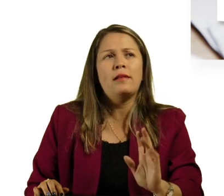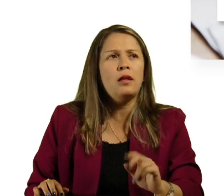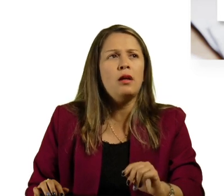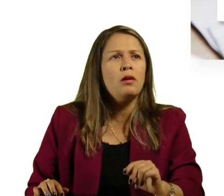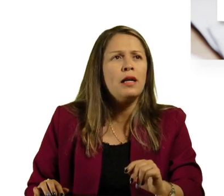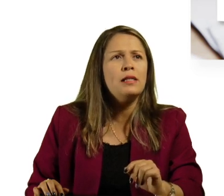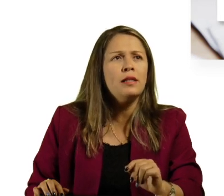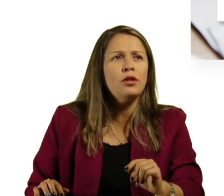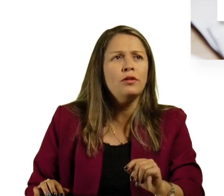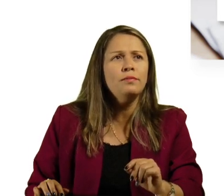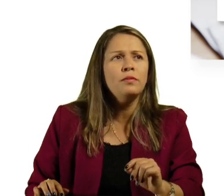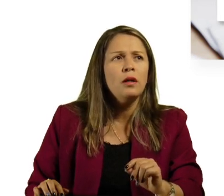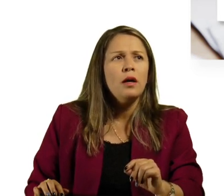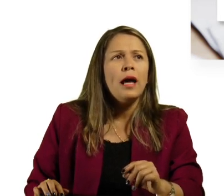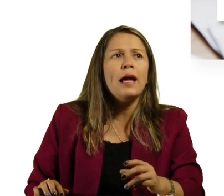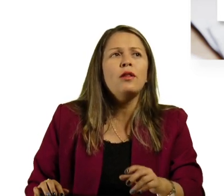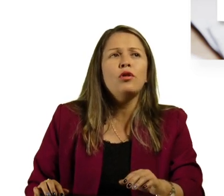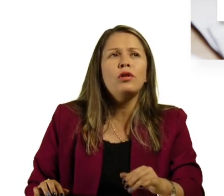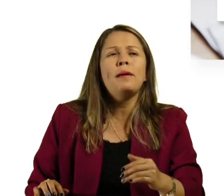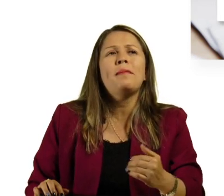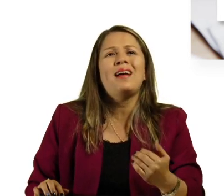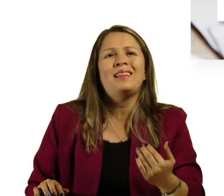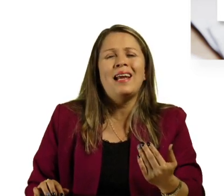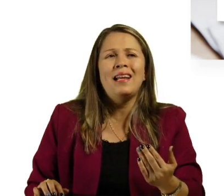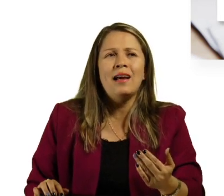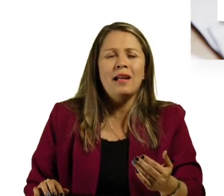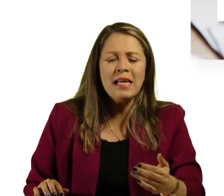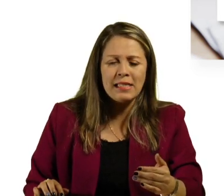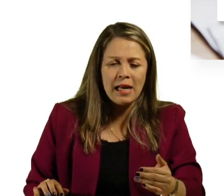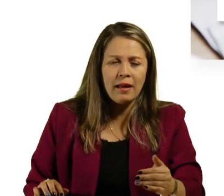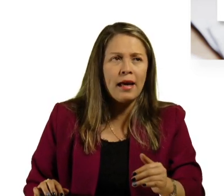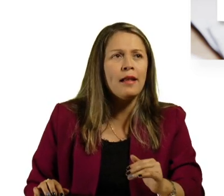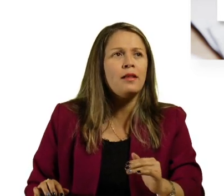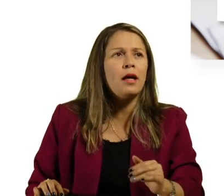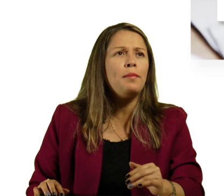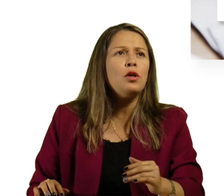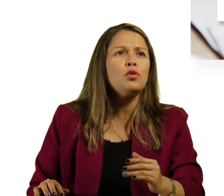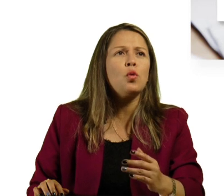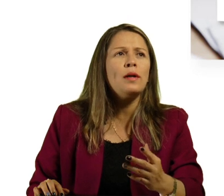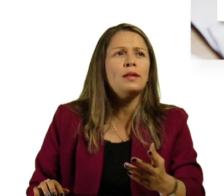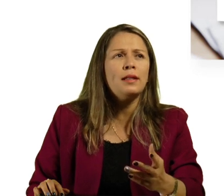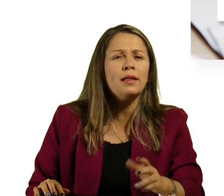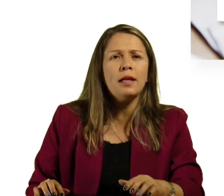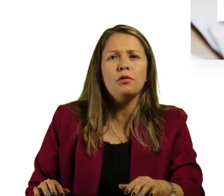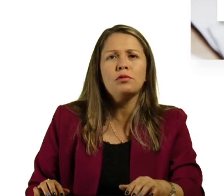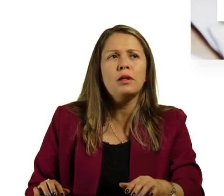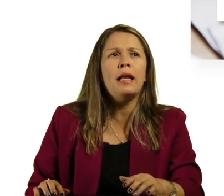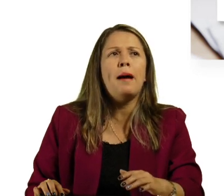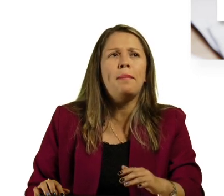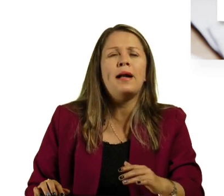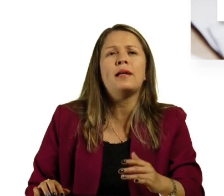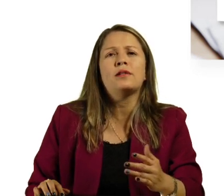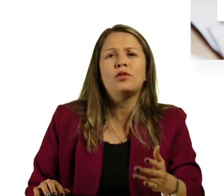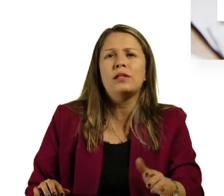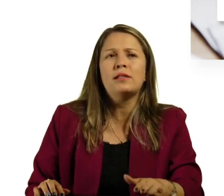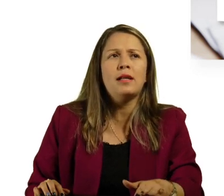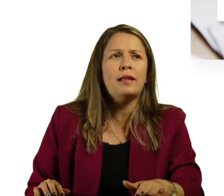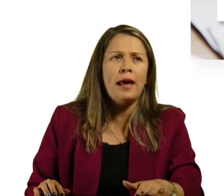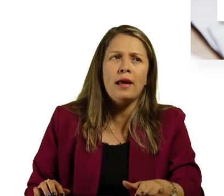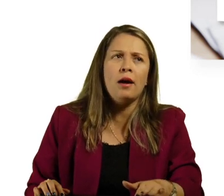o gerente de la organización, en donde materializa en términos cuantitativos